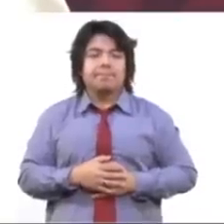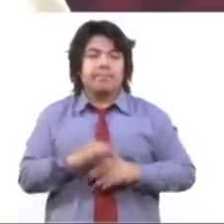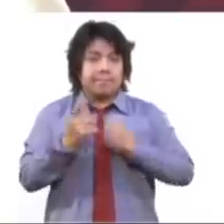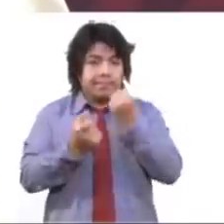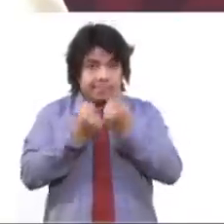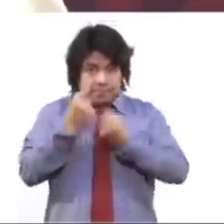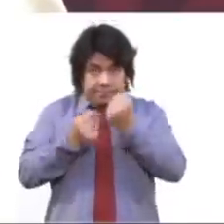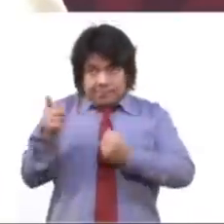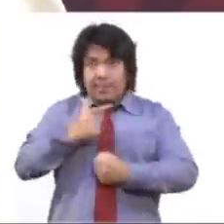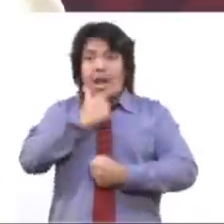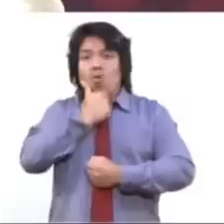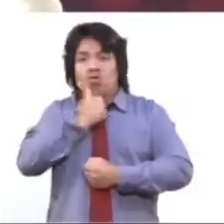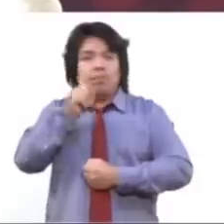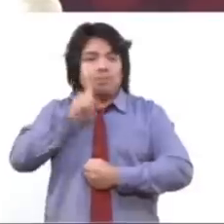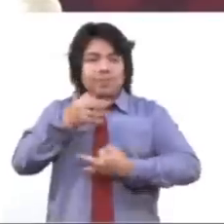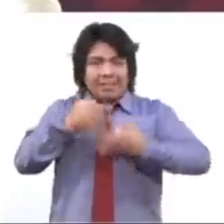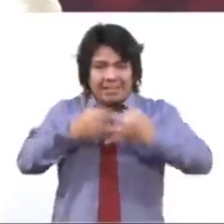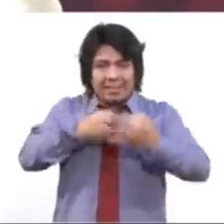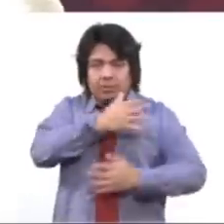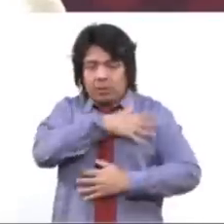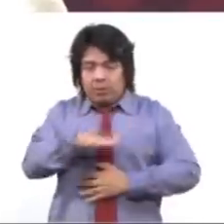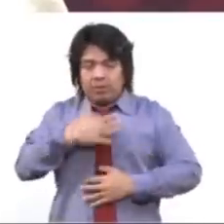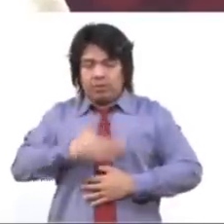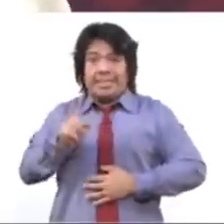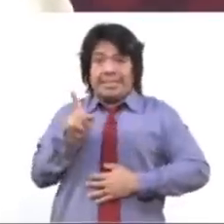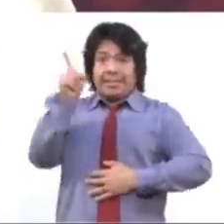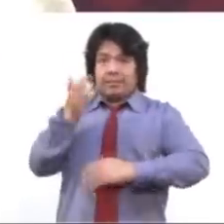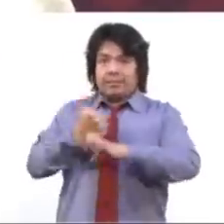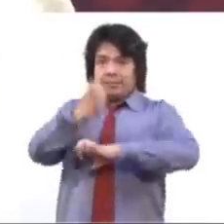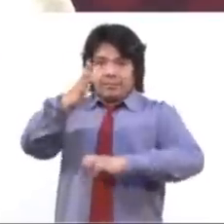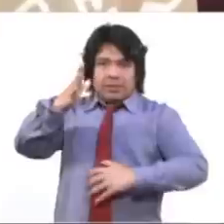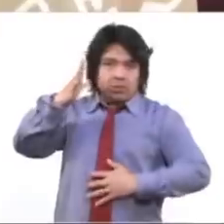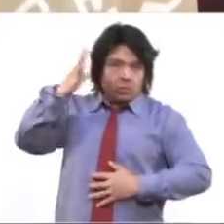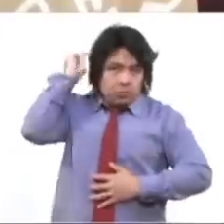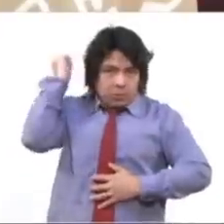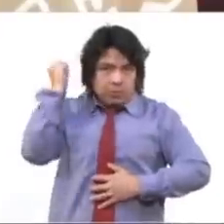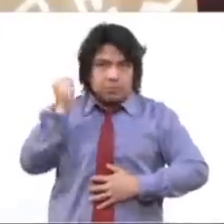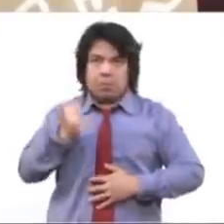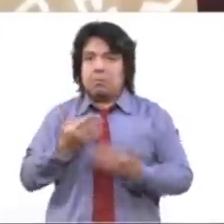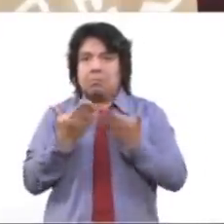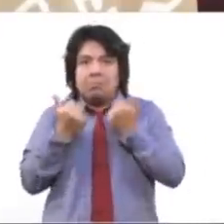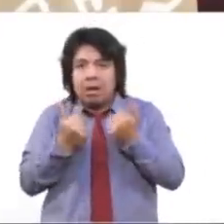personal de la Fiscalía General de Justicia del Estado de Morelos, sin ninguna orden,